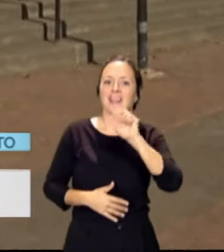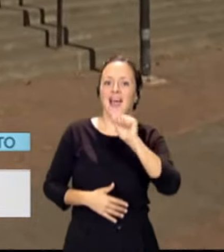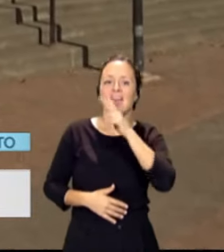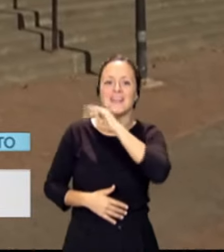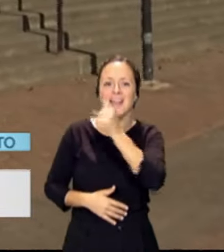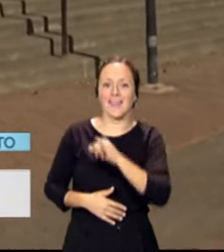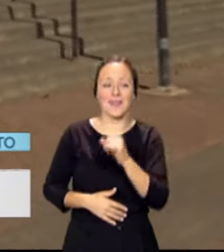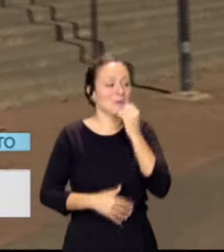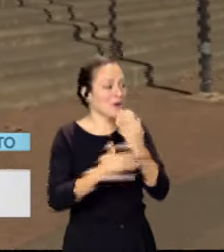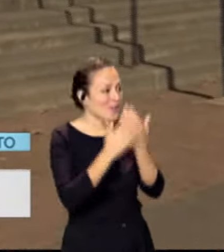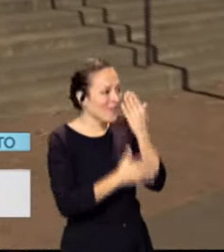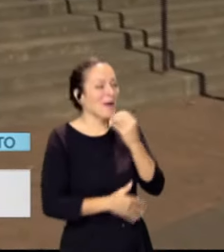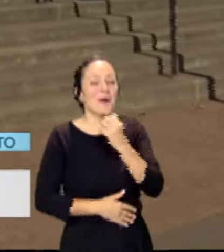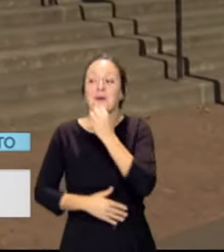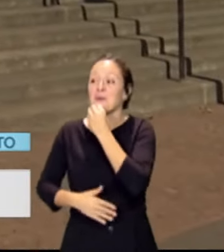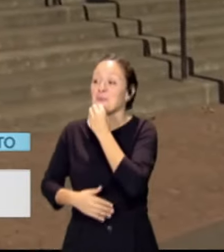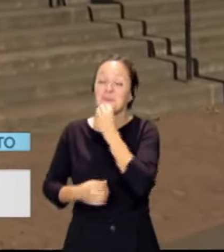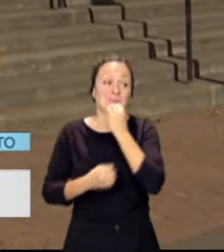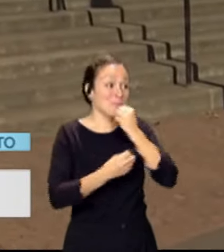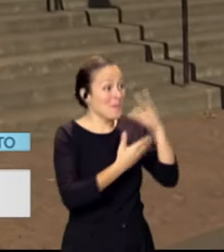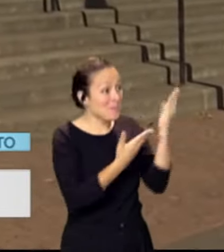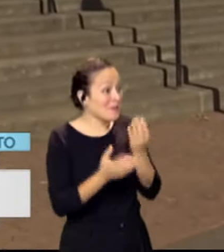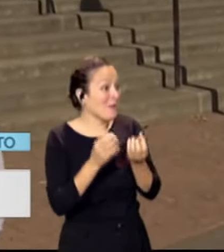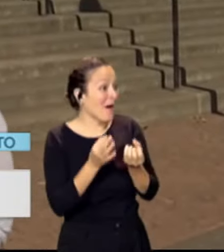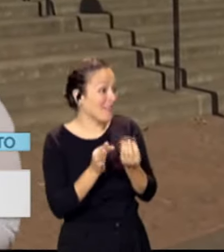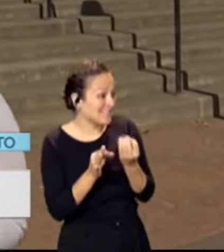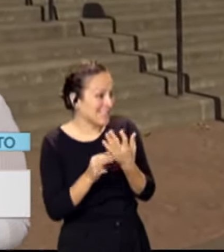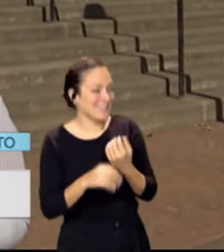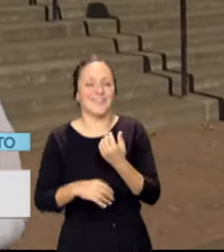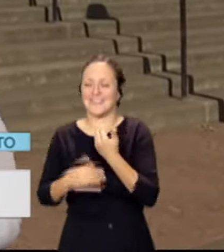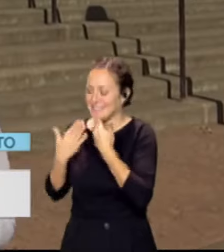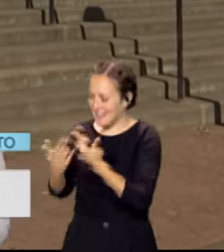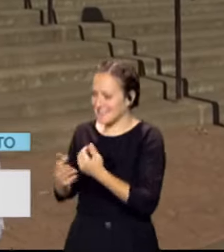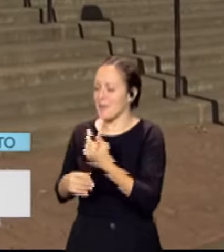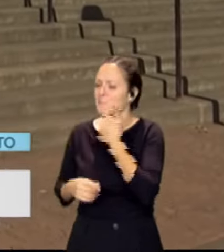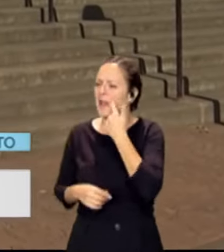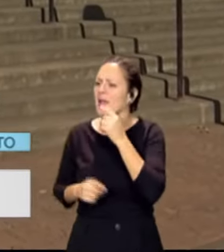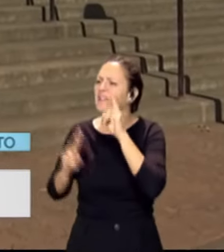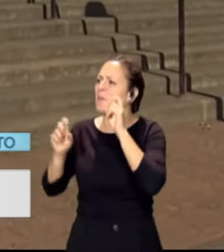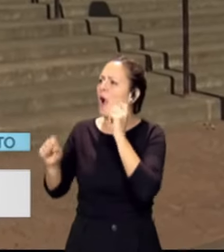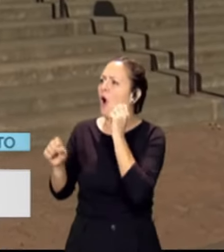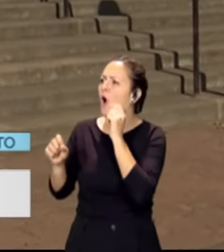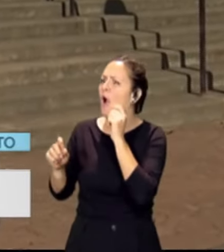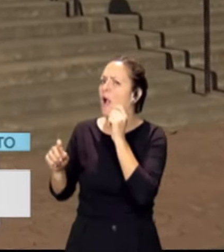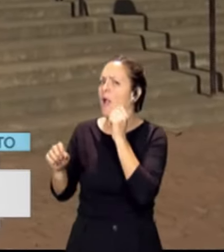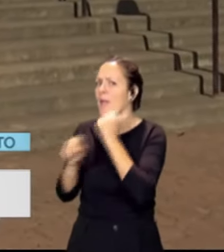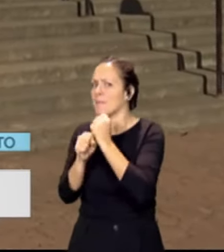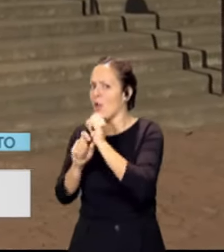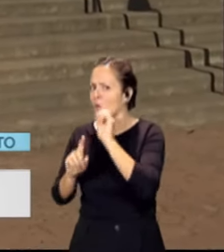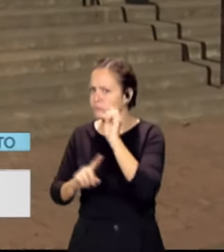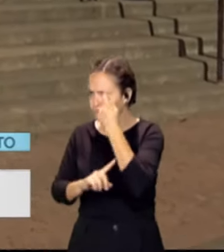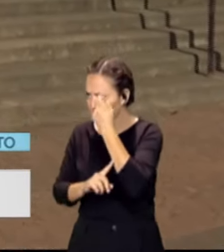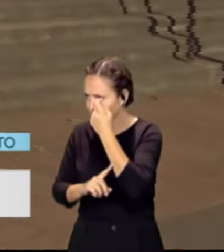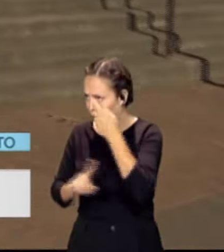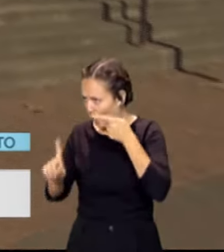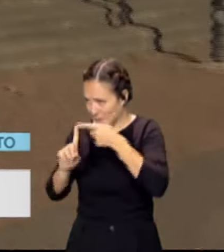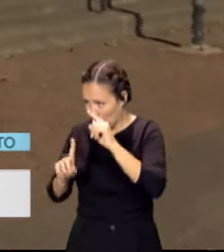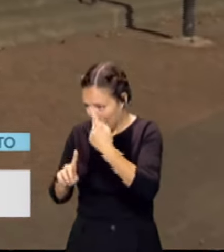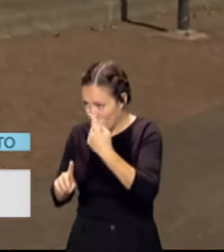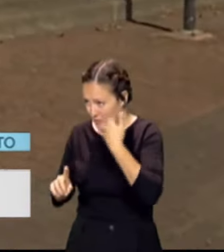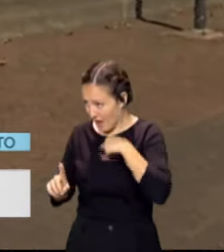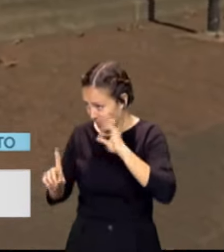valsequillo Gracias bien hallada Mira el primer objetivo que es el empleo se cumple también con este proyecto exactamente